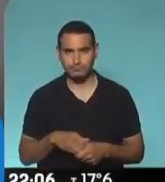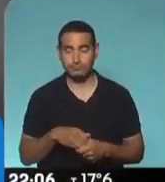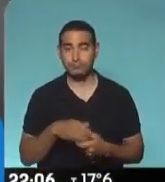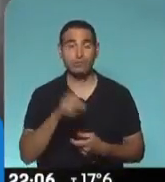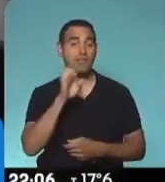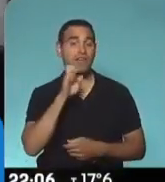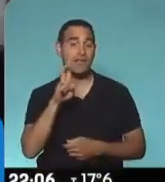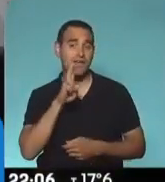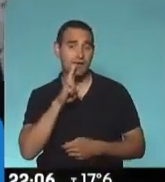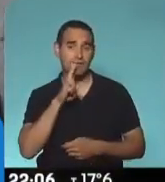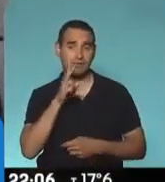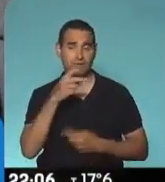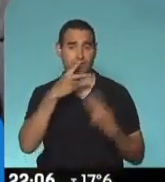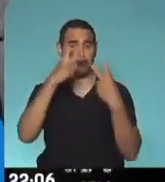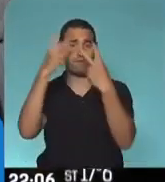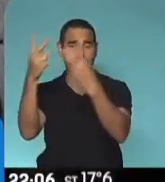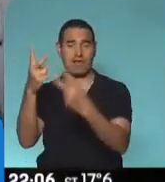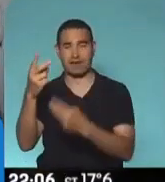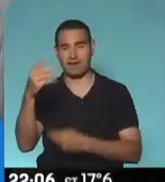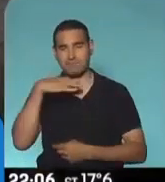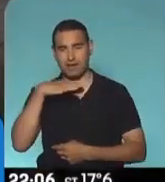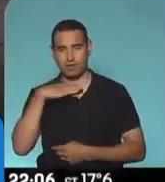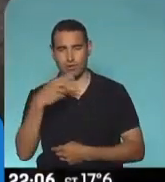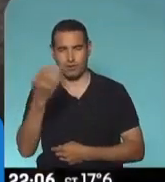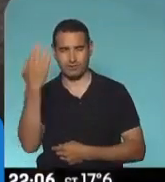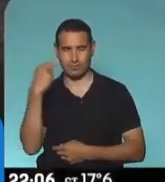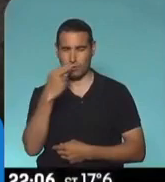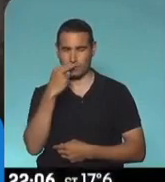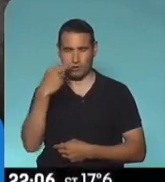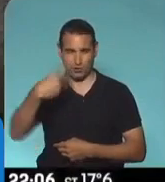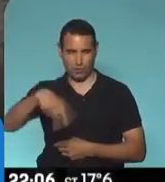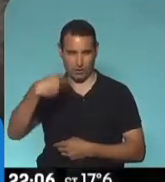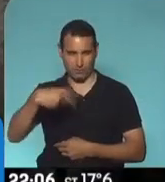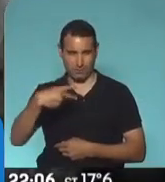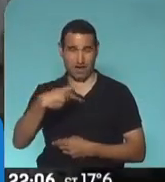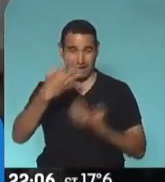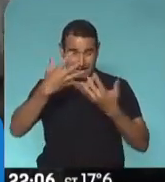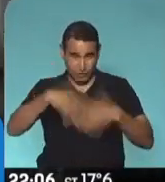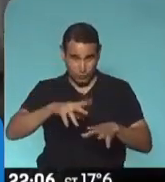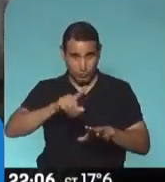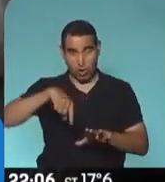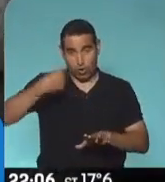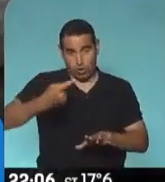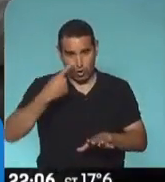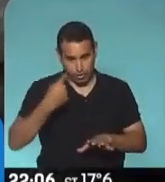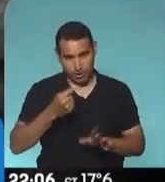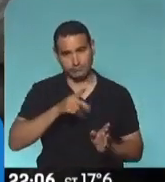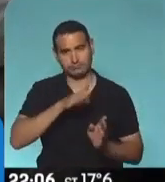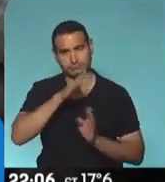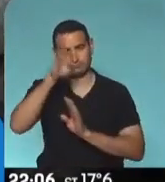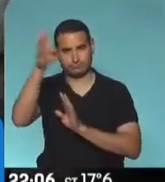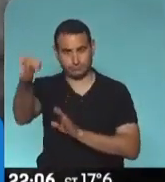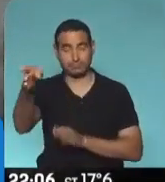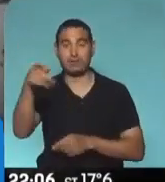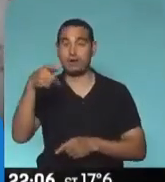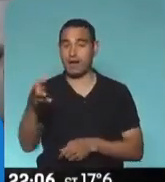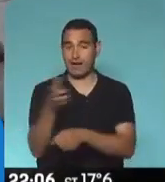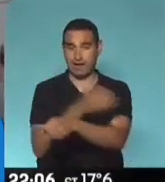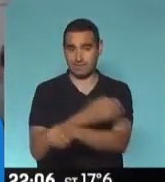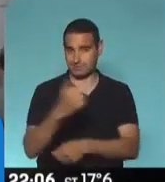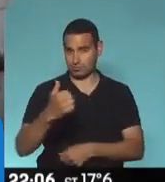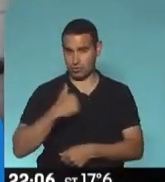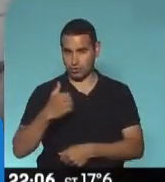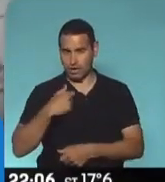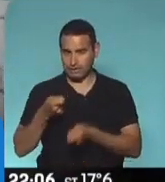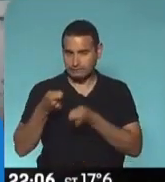Morales partió hacia México el pasado 11 de noviembre, un día después de renunciar a su cargo presionado por las fuerzas militares y policiales, a pesar de